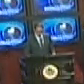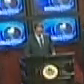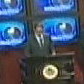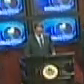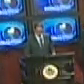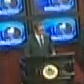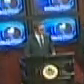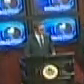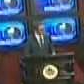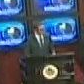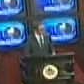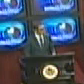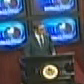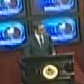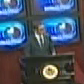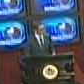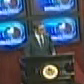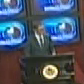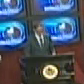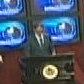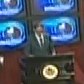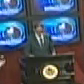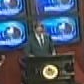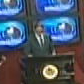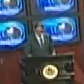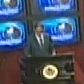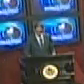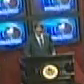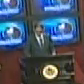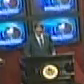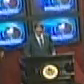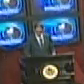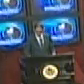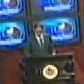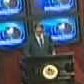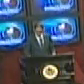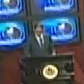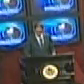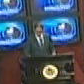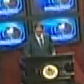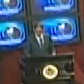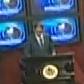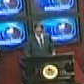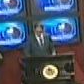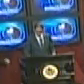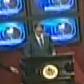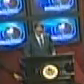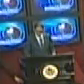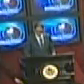Dios santo, impresionante fenómeno. En Facebook Live.